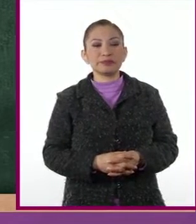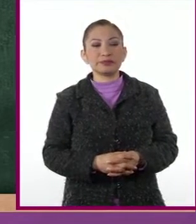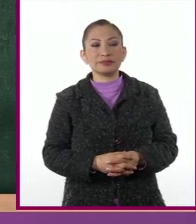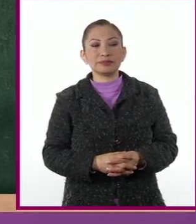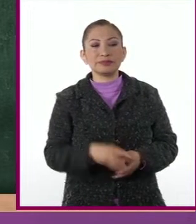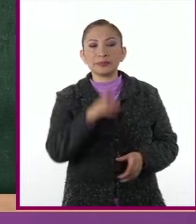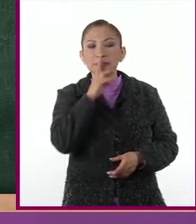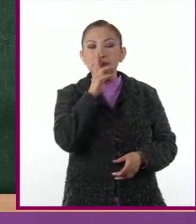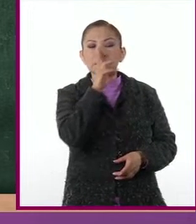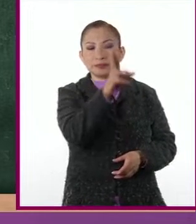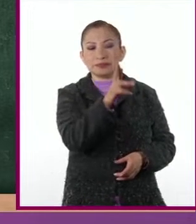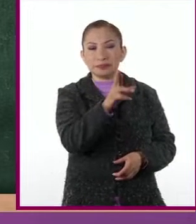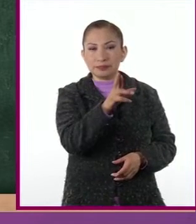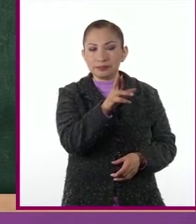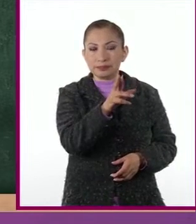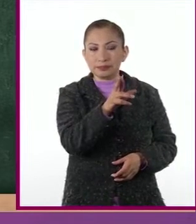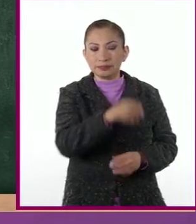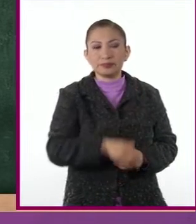La respuesta sería: